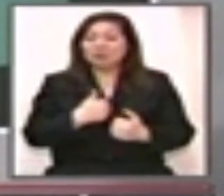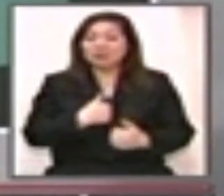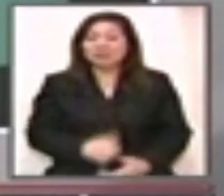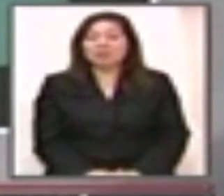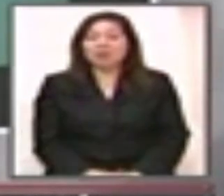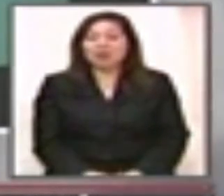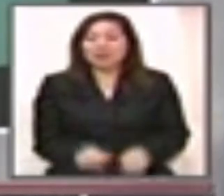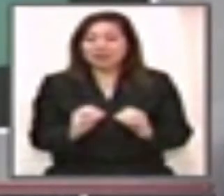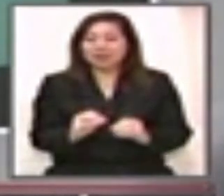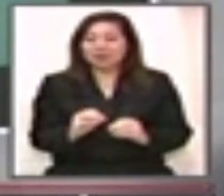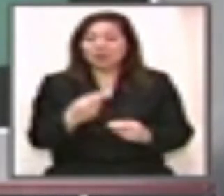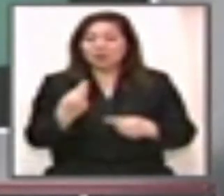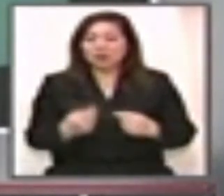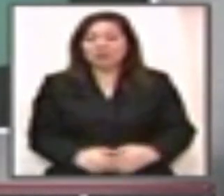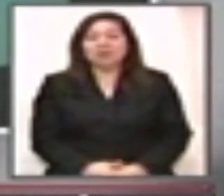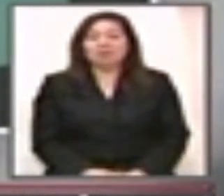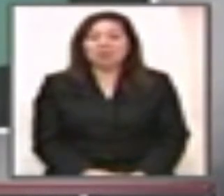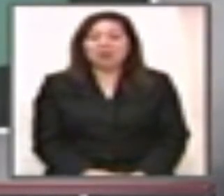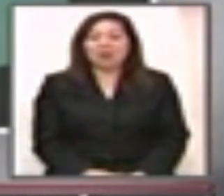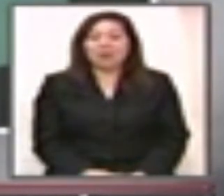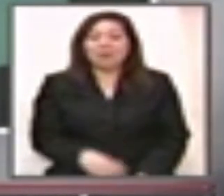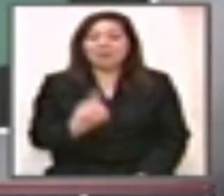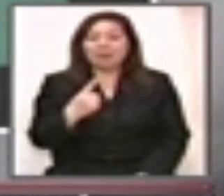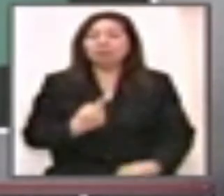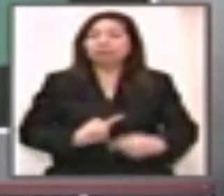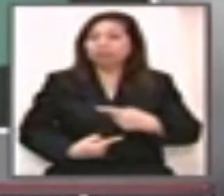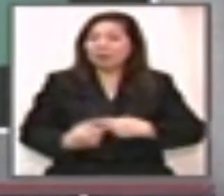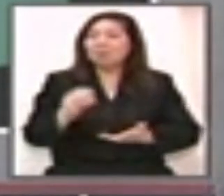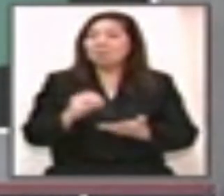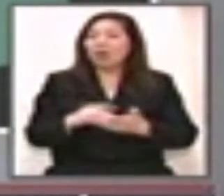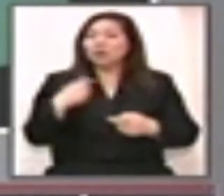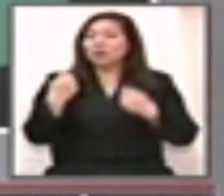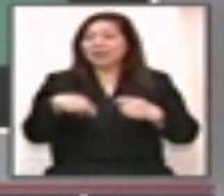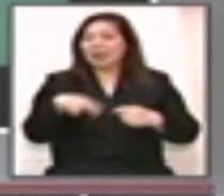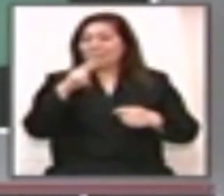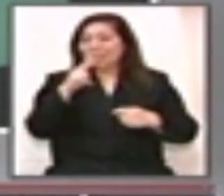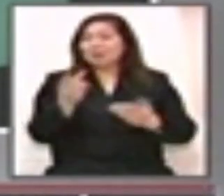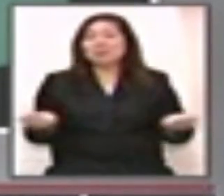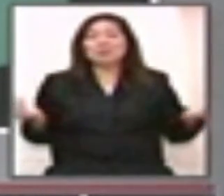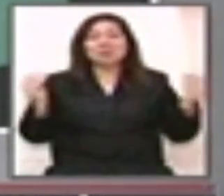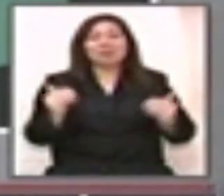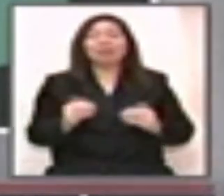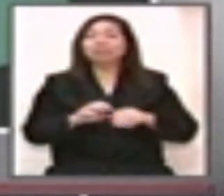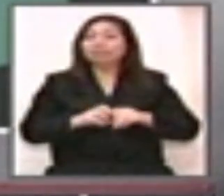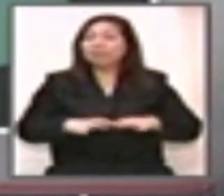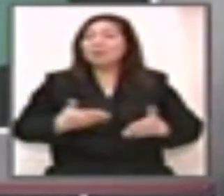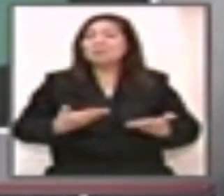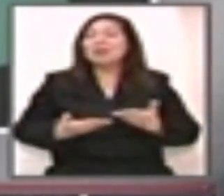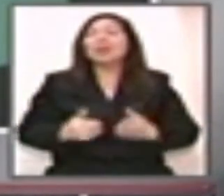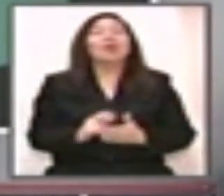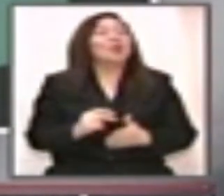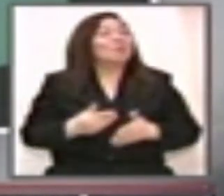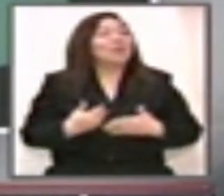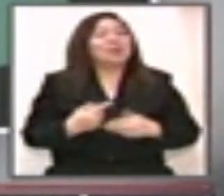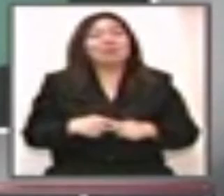pilares los aplicamos al sector turismo. Para seguir trayendo más turistas al Perú, tenemos que diversificar nuestros mercados. No